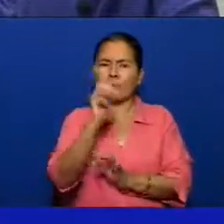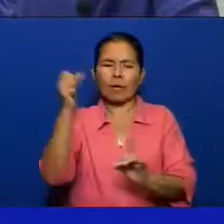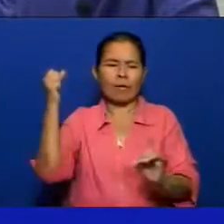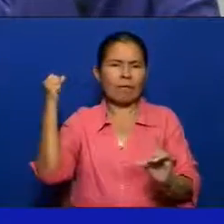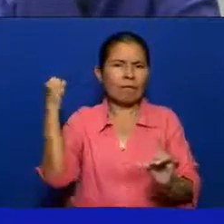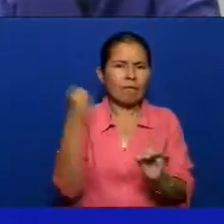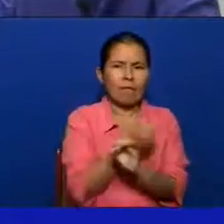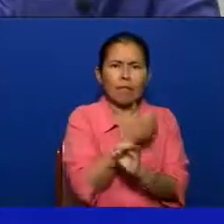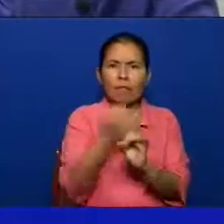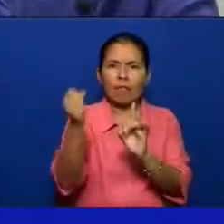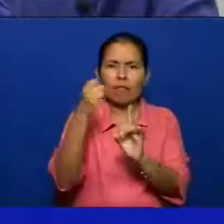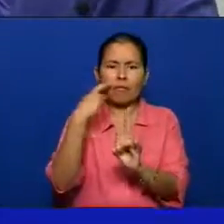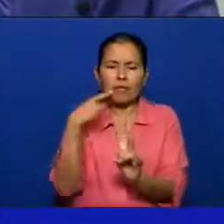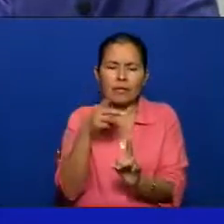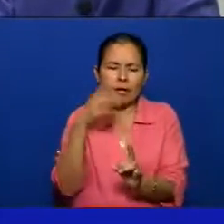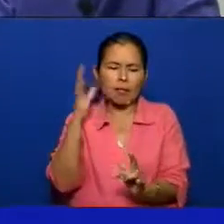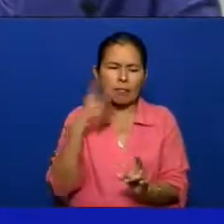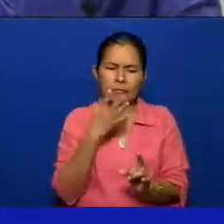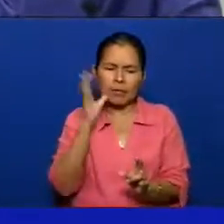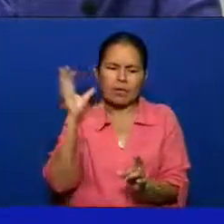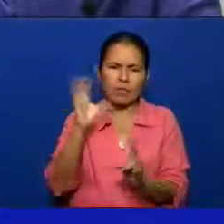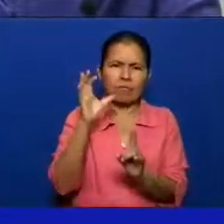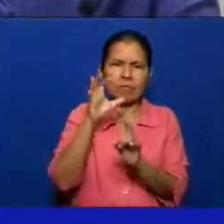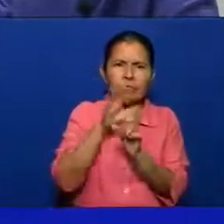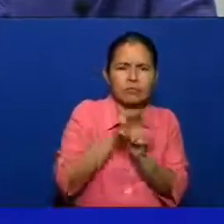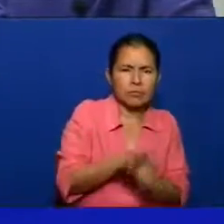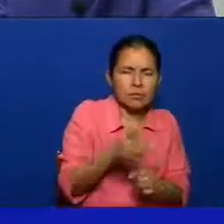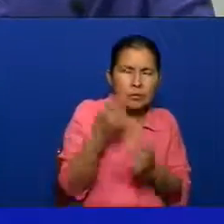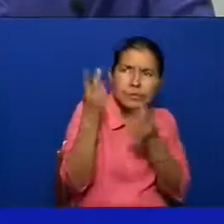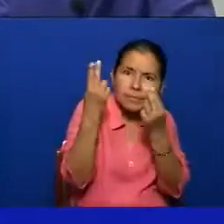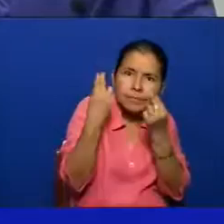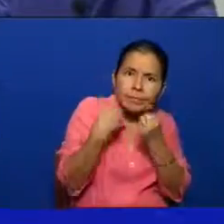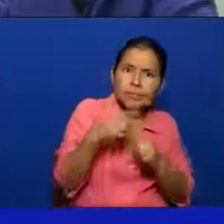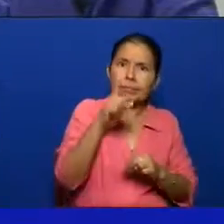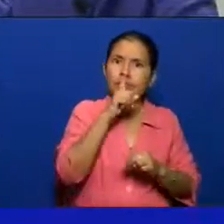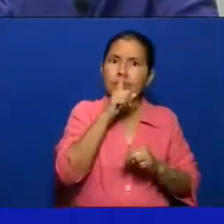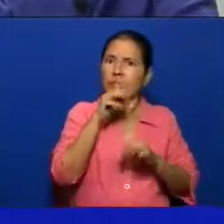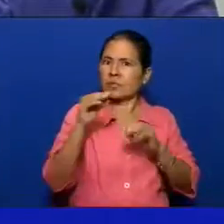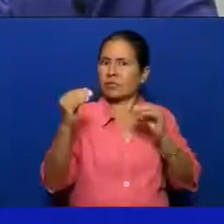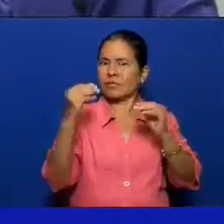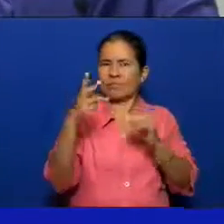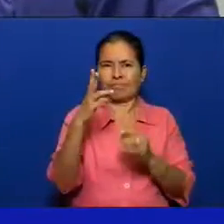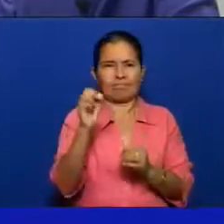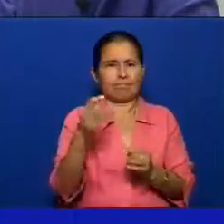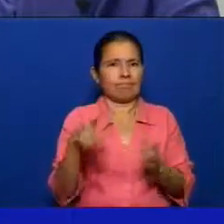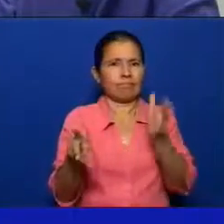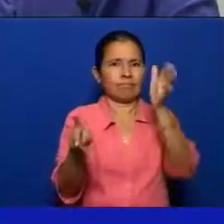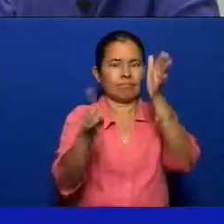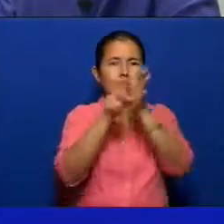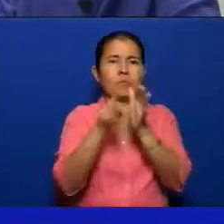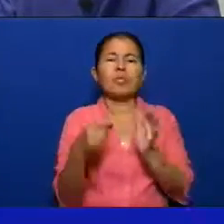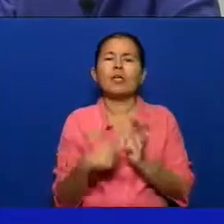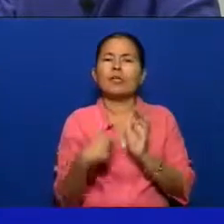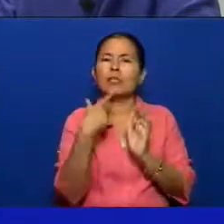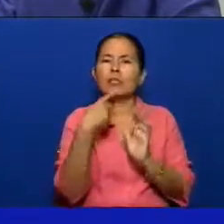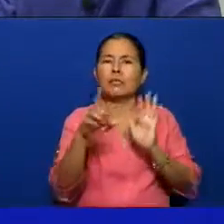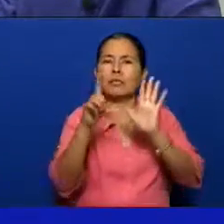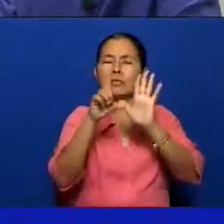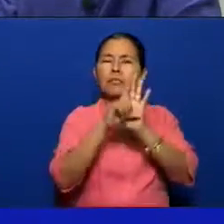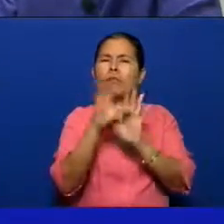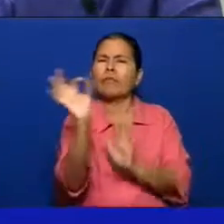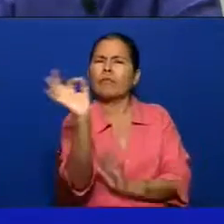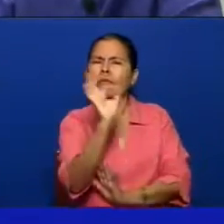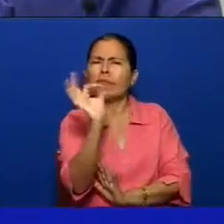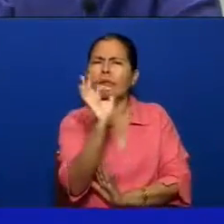golpe, la humillación, el maltrato como método educativo. Y también la ley establece que se deben de impulsar